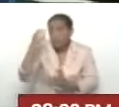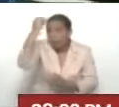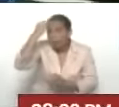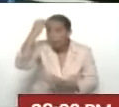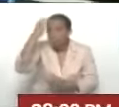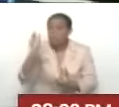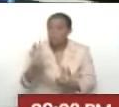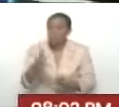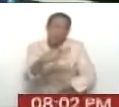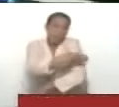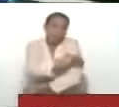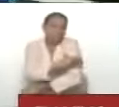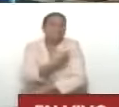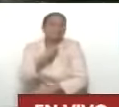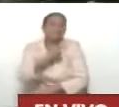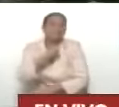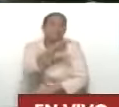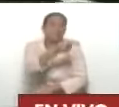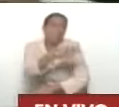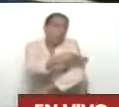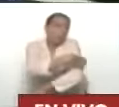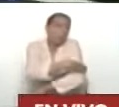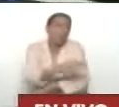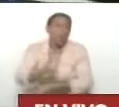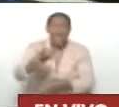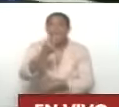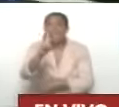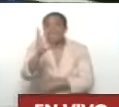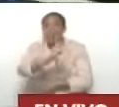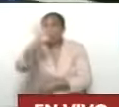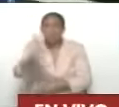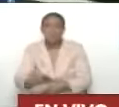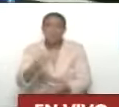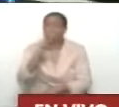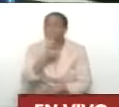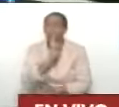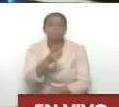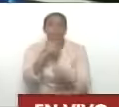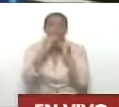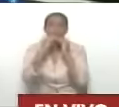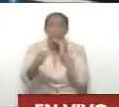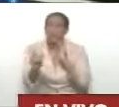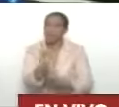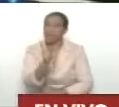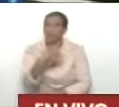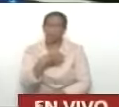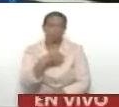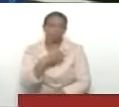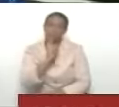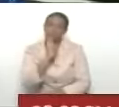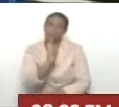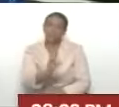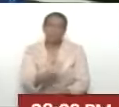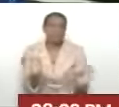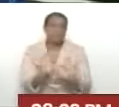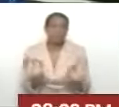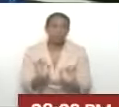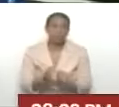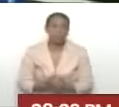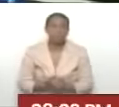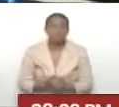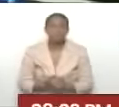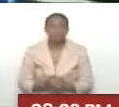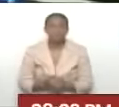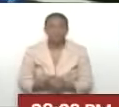con esa oposición golpista. Y 13% no sabe, no responde, ahí es donde nosotros tenemos que meter. Correcto,